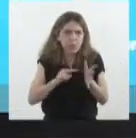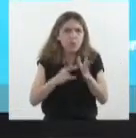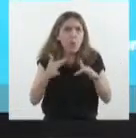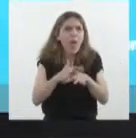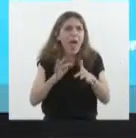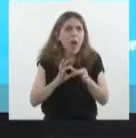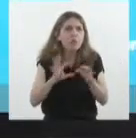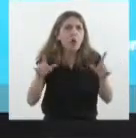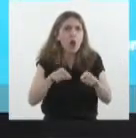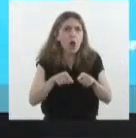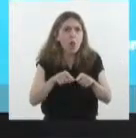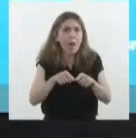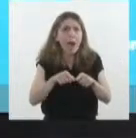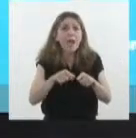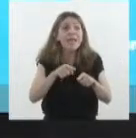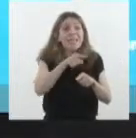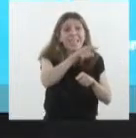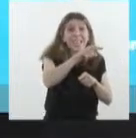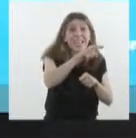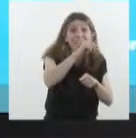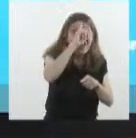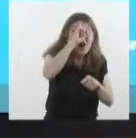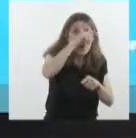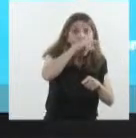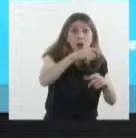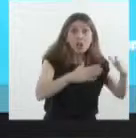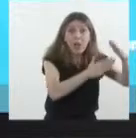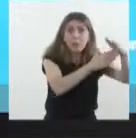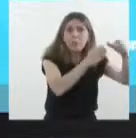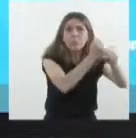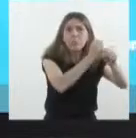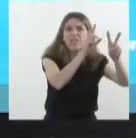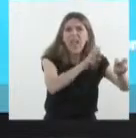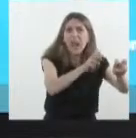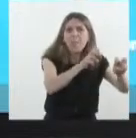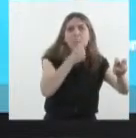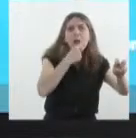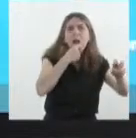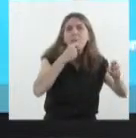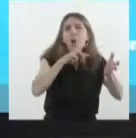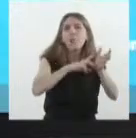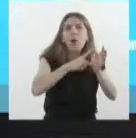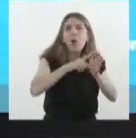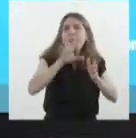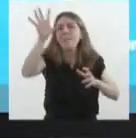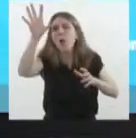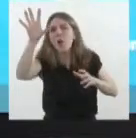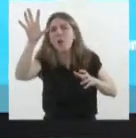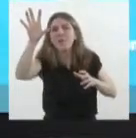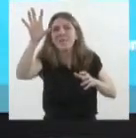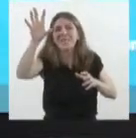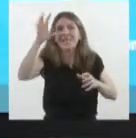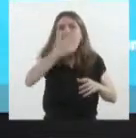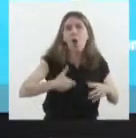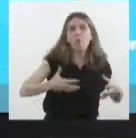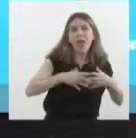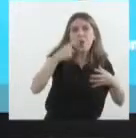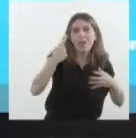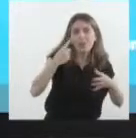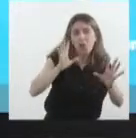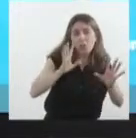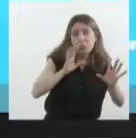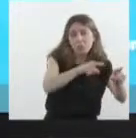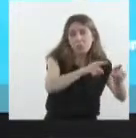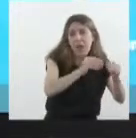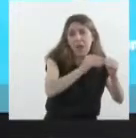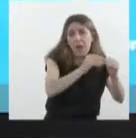no tenés quien nos preste, no tenemos generación aquí de exportación, porque como no hay dólares no se